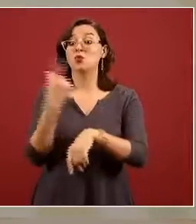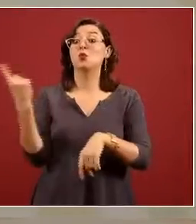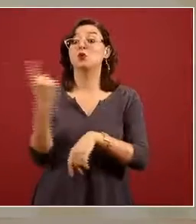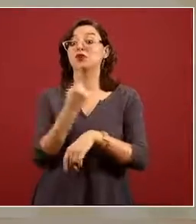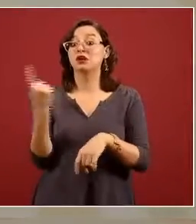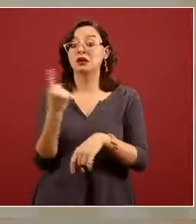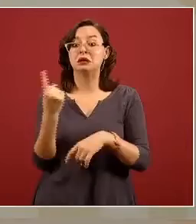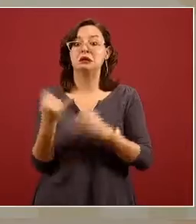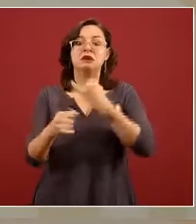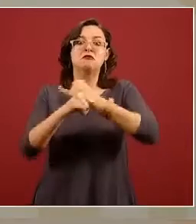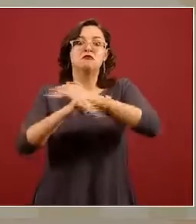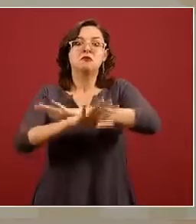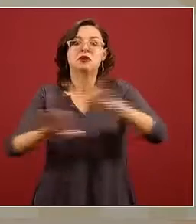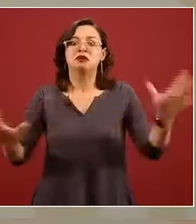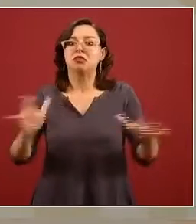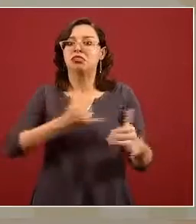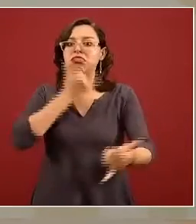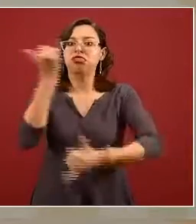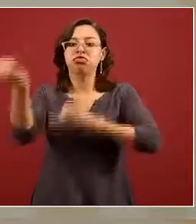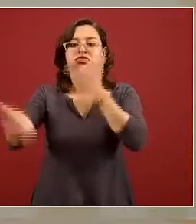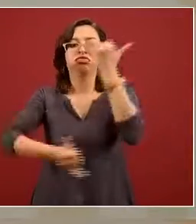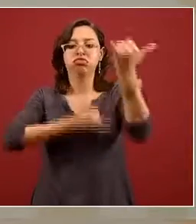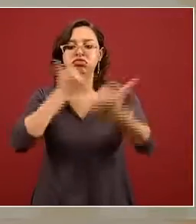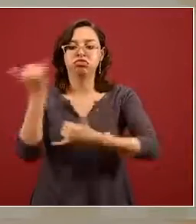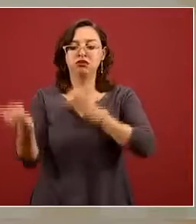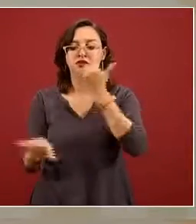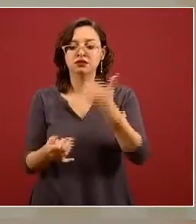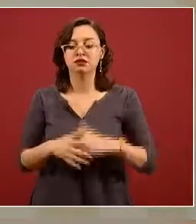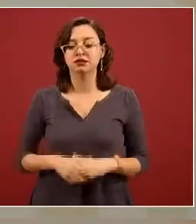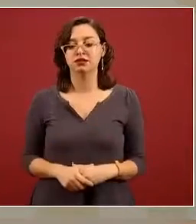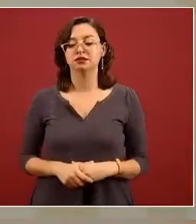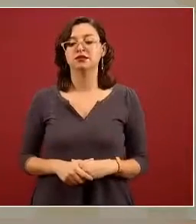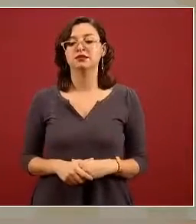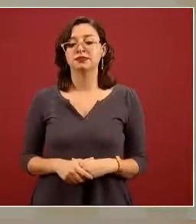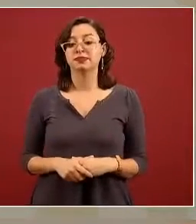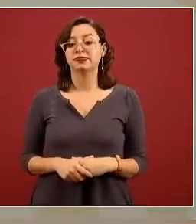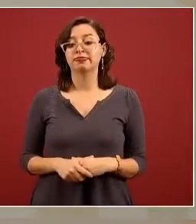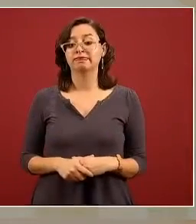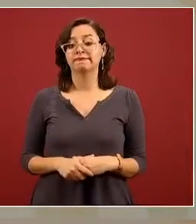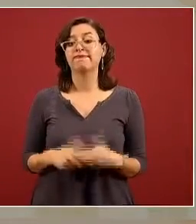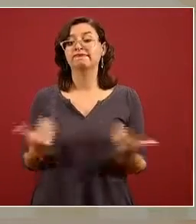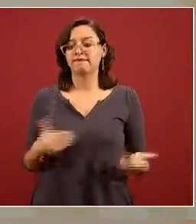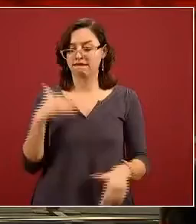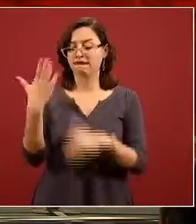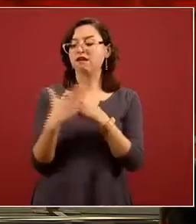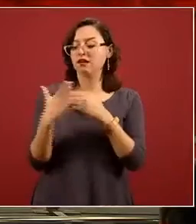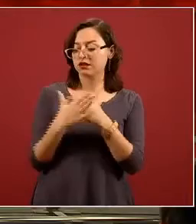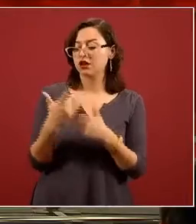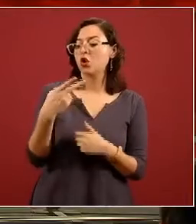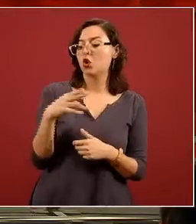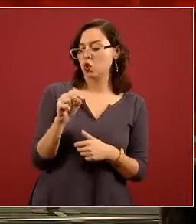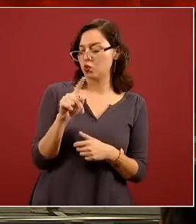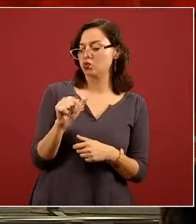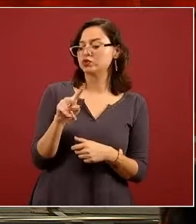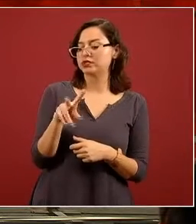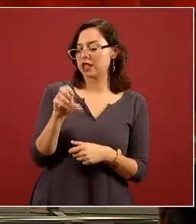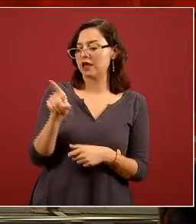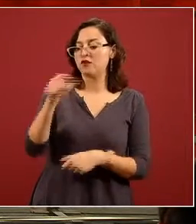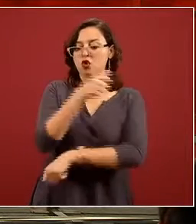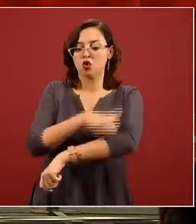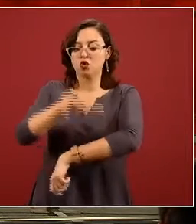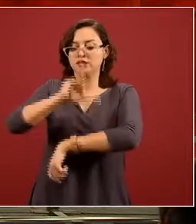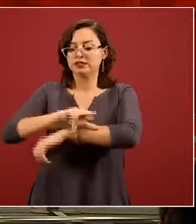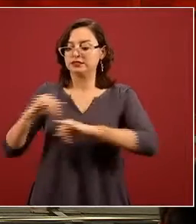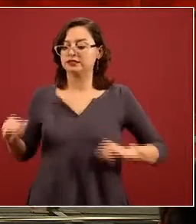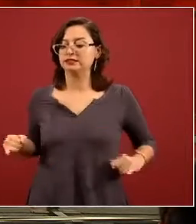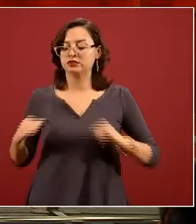oleadas de desinformación. Con mucho gusto vamos a traer, ya habíamos dicho, al propio doctor Gustavo Reyes Terán, coordinador de los